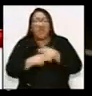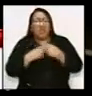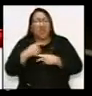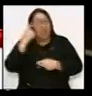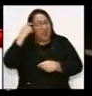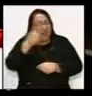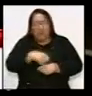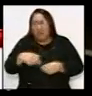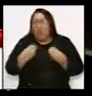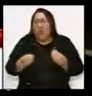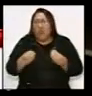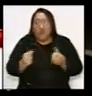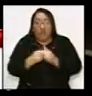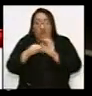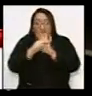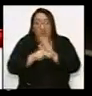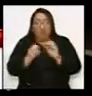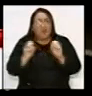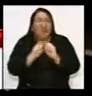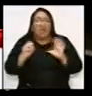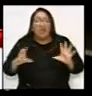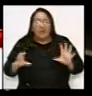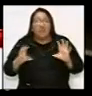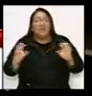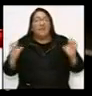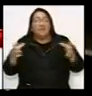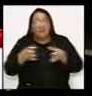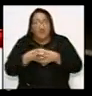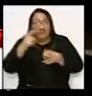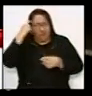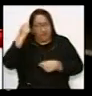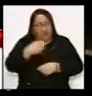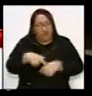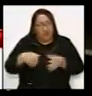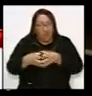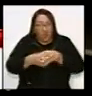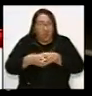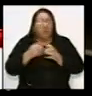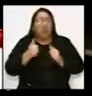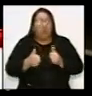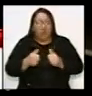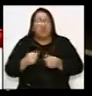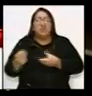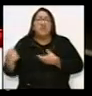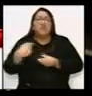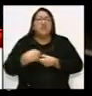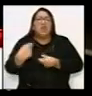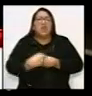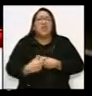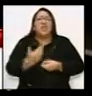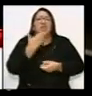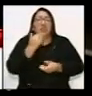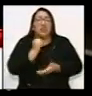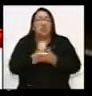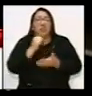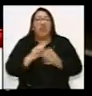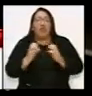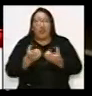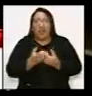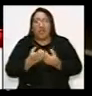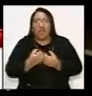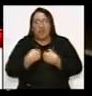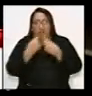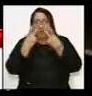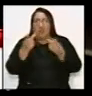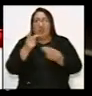Inteligencia. Porque la norma es clarísima, el sistema de inteligencia es unitario, se subvenciona de acuerdo a lo que apruebe el Congreso. Y vemos